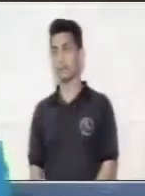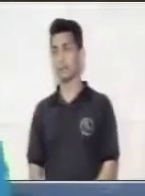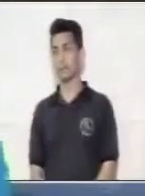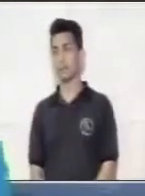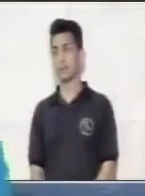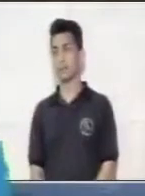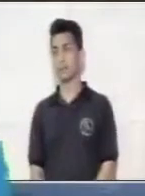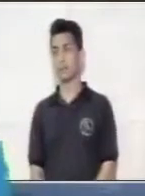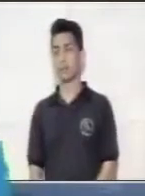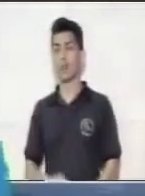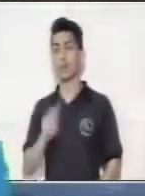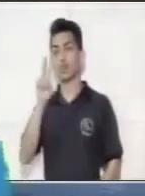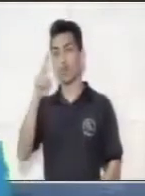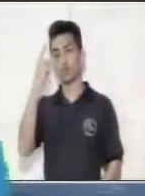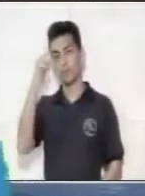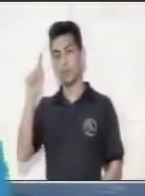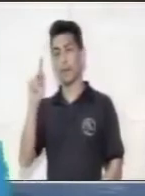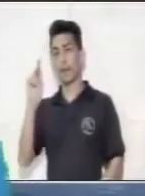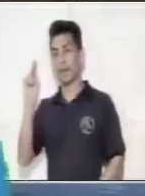2 en Y.